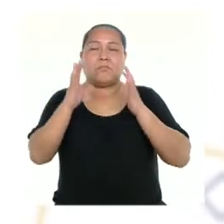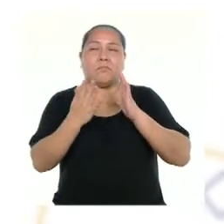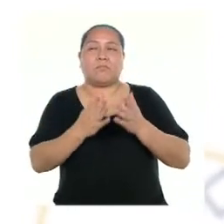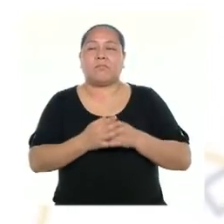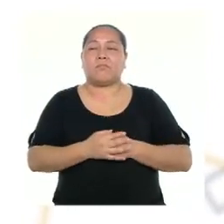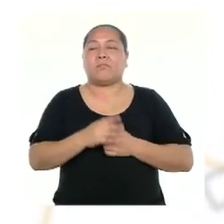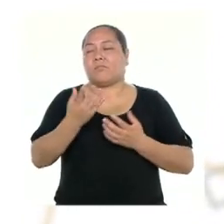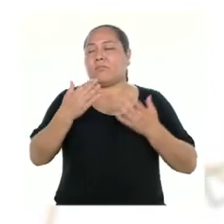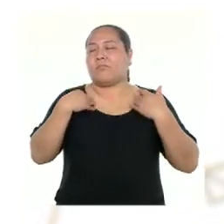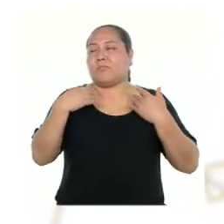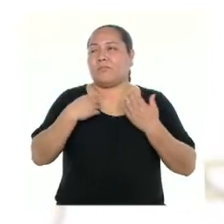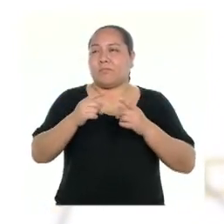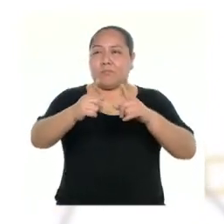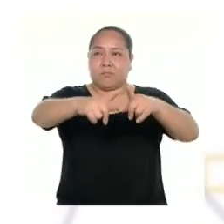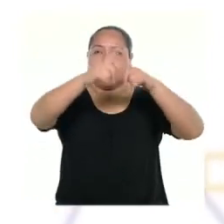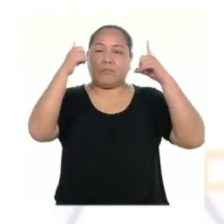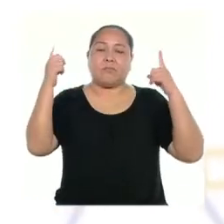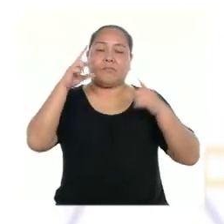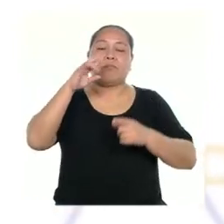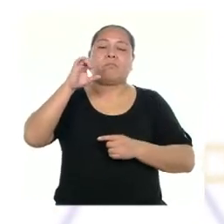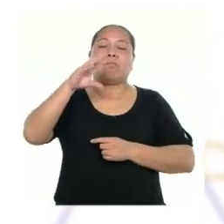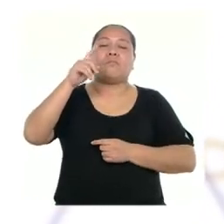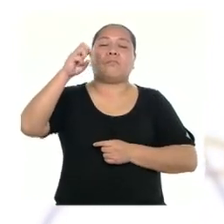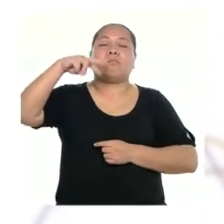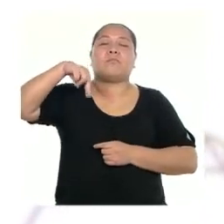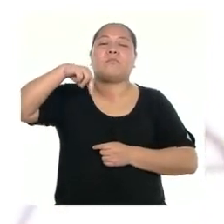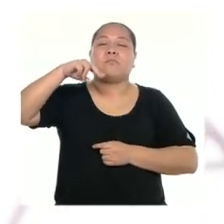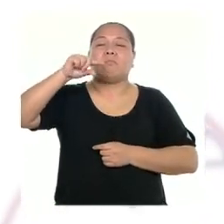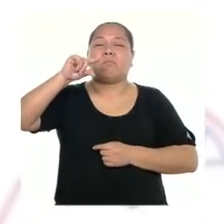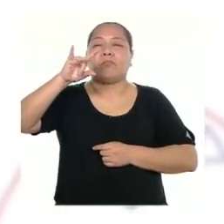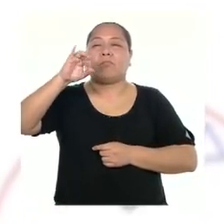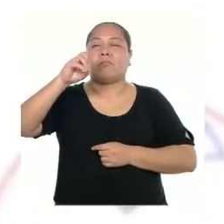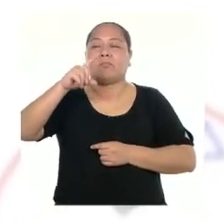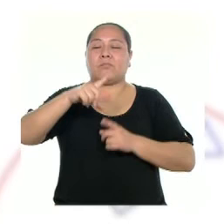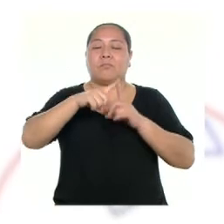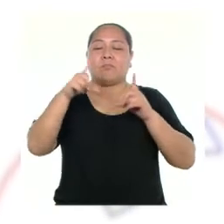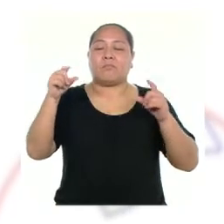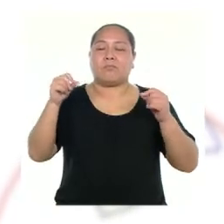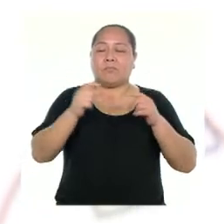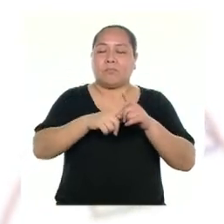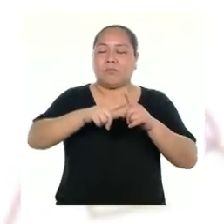tuviéramos un gran rectángulo muy delgado, que tiene de largo